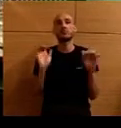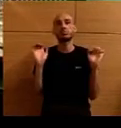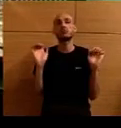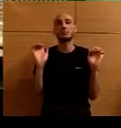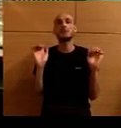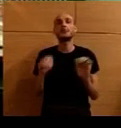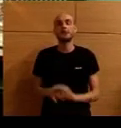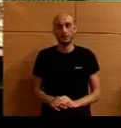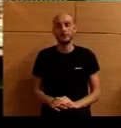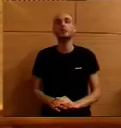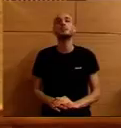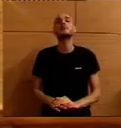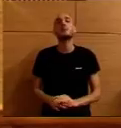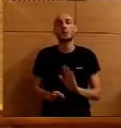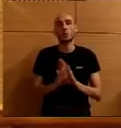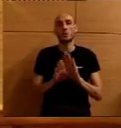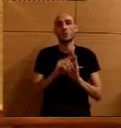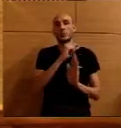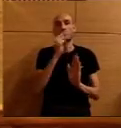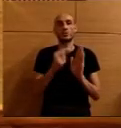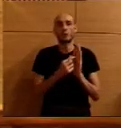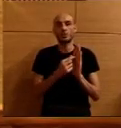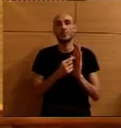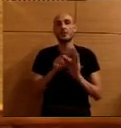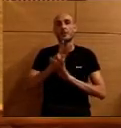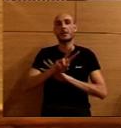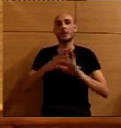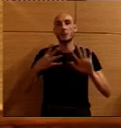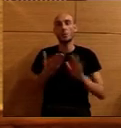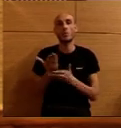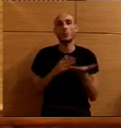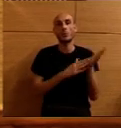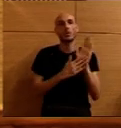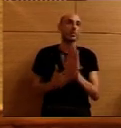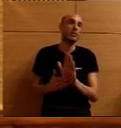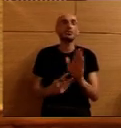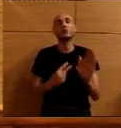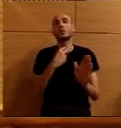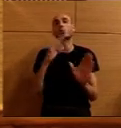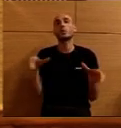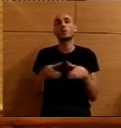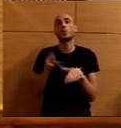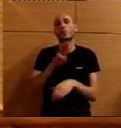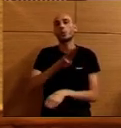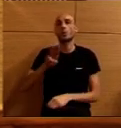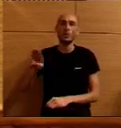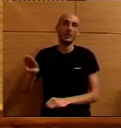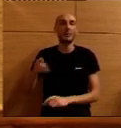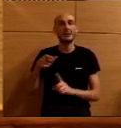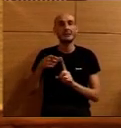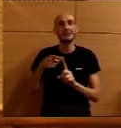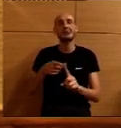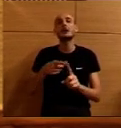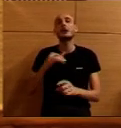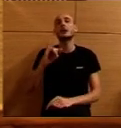¿Abstenciones? Muy bien. Seguimos adelante. Punt número 29, proposició presentada pel portaveu del Grup Popular per a aplicar una reducció